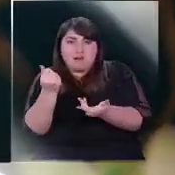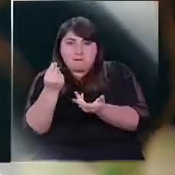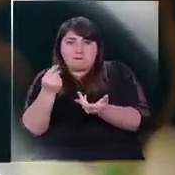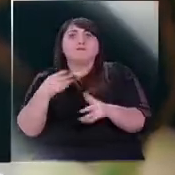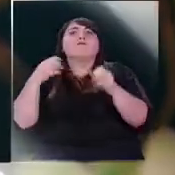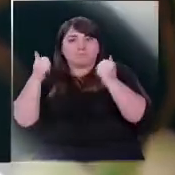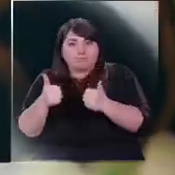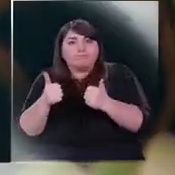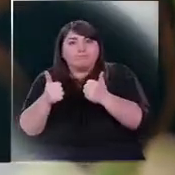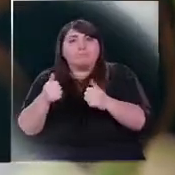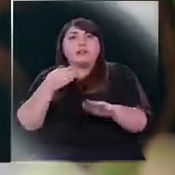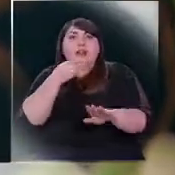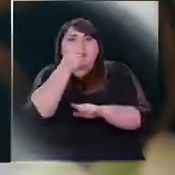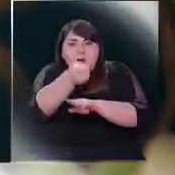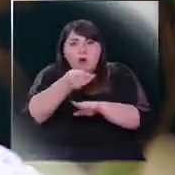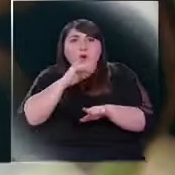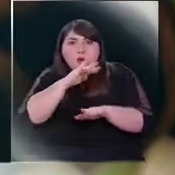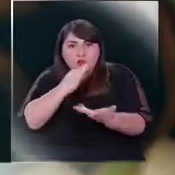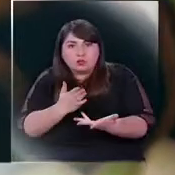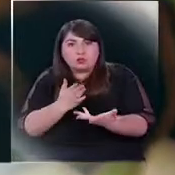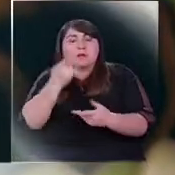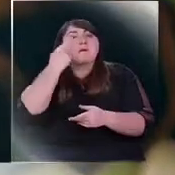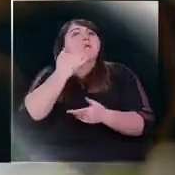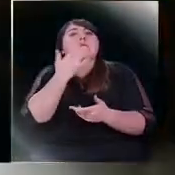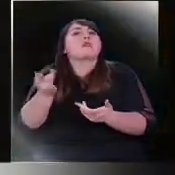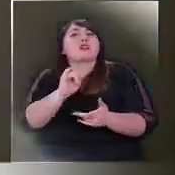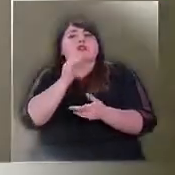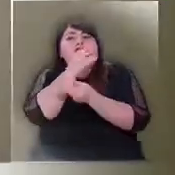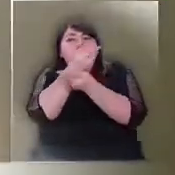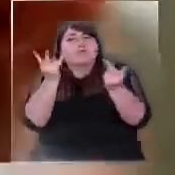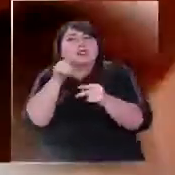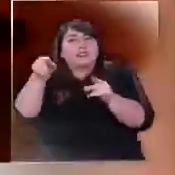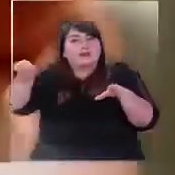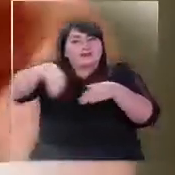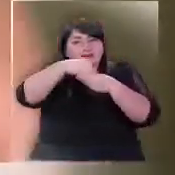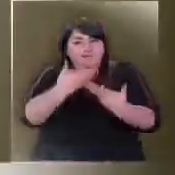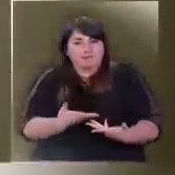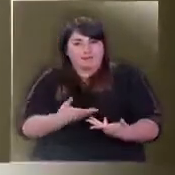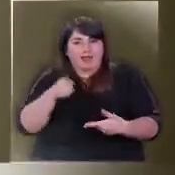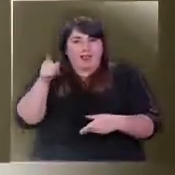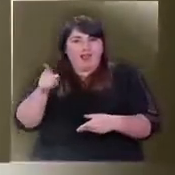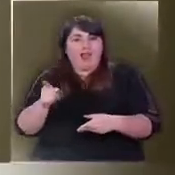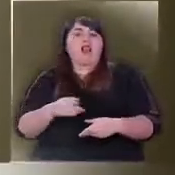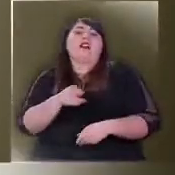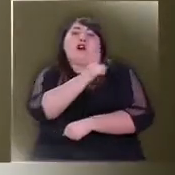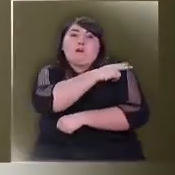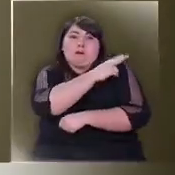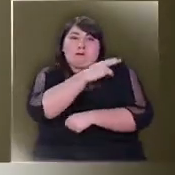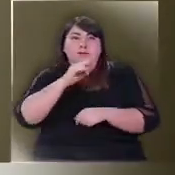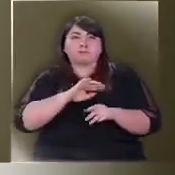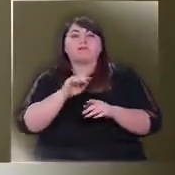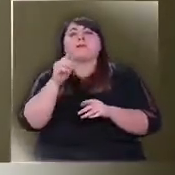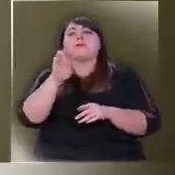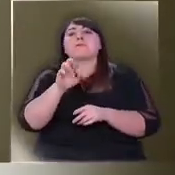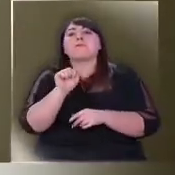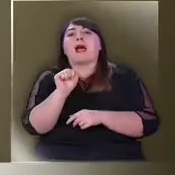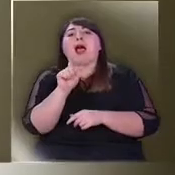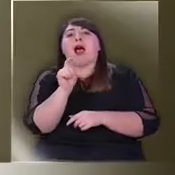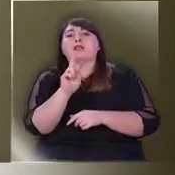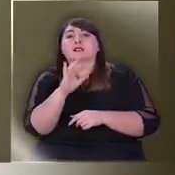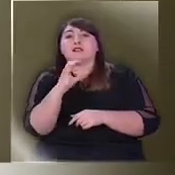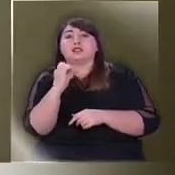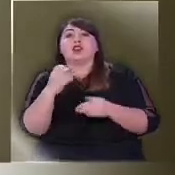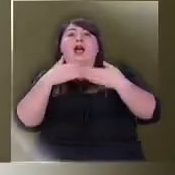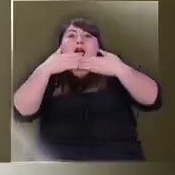qué no se directó eso? Porque ellos eran parte de esto. Fue el comandante en retiro Patricio Morales quien abrió el flanco de la